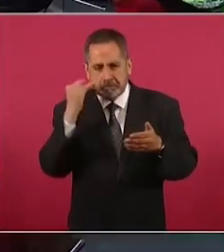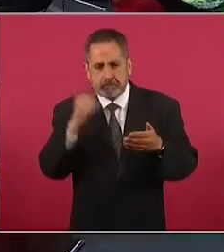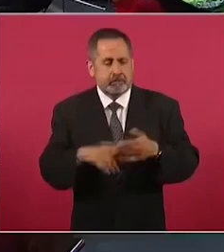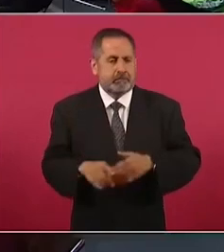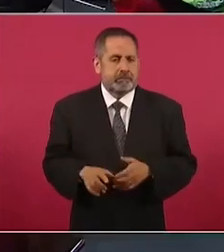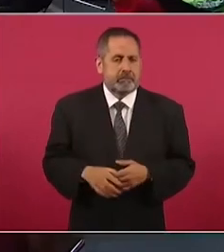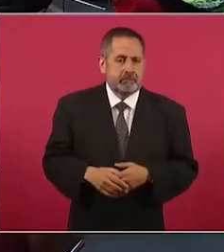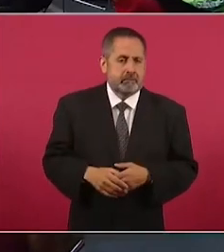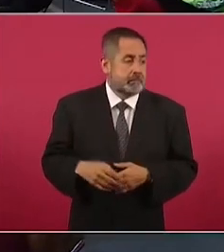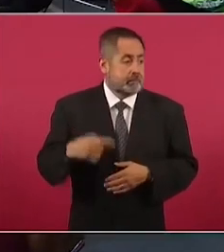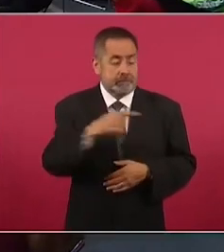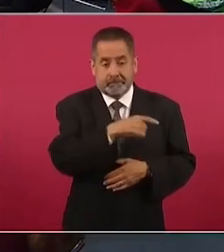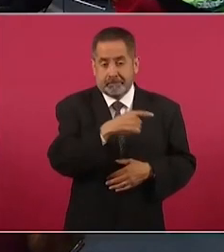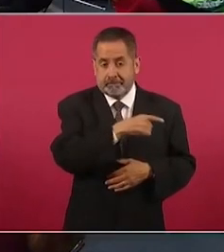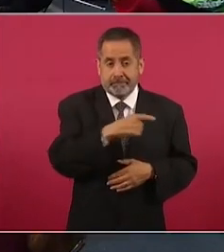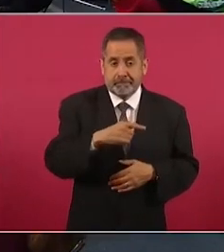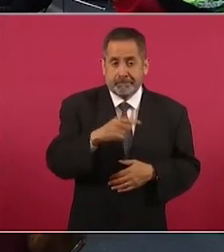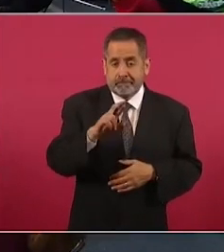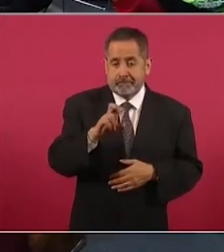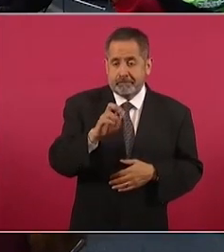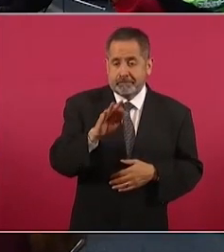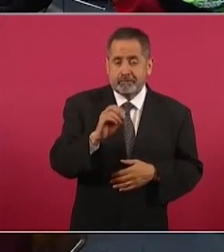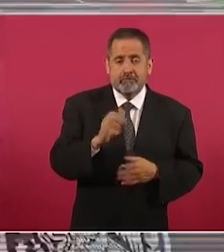¿Cuántos días tardaron ellos en la...?